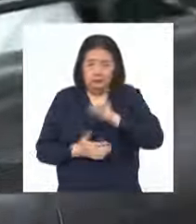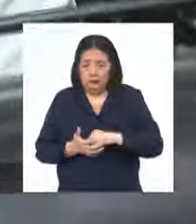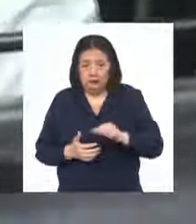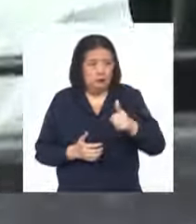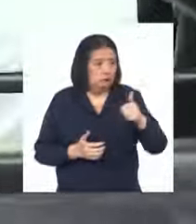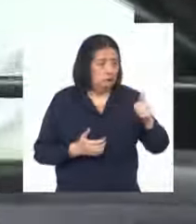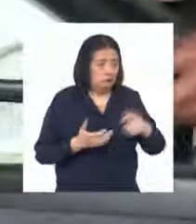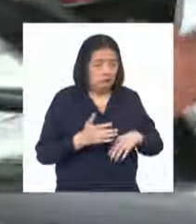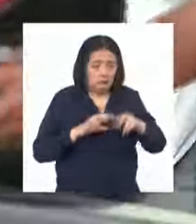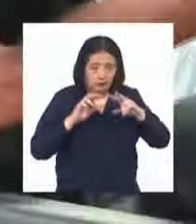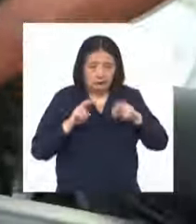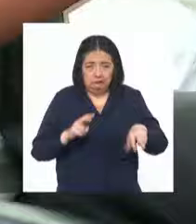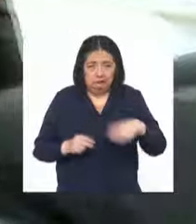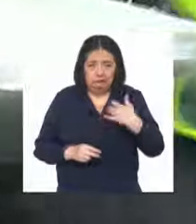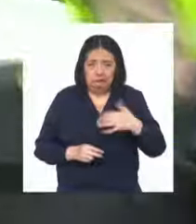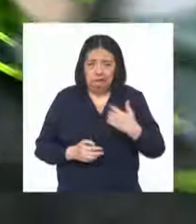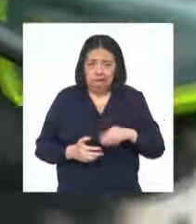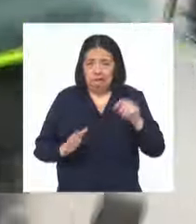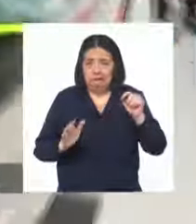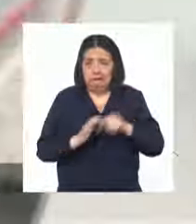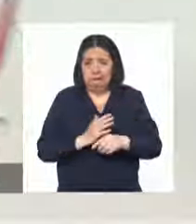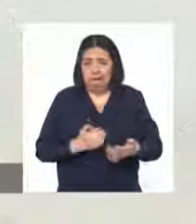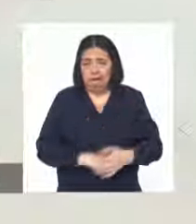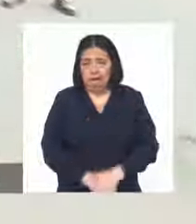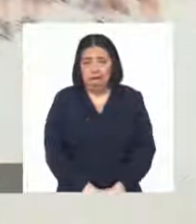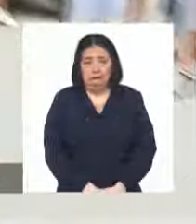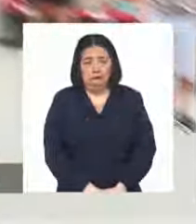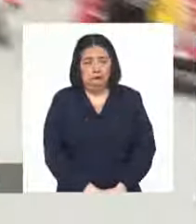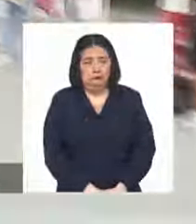seguir investigando este terrible hecho.